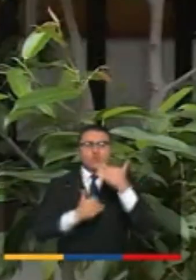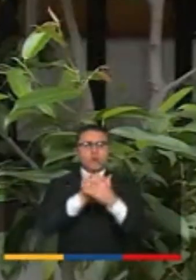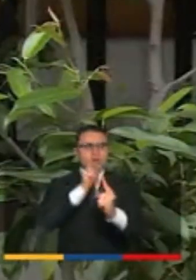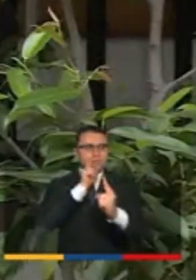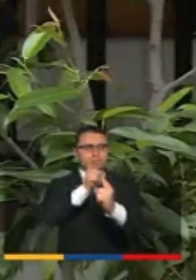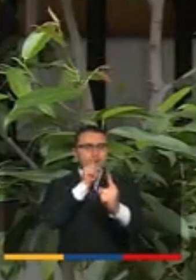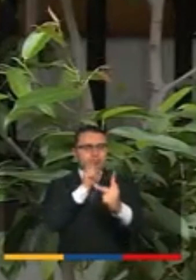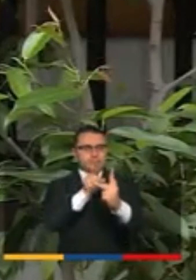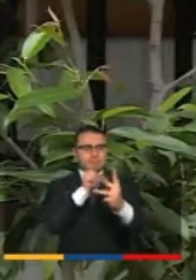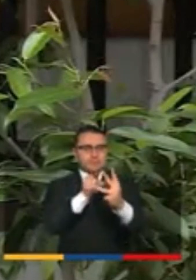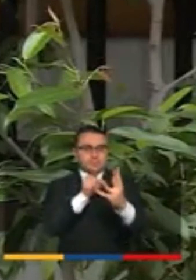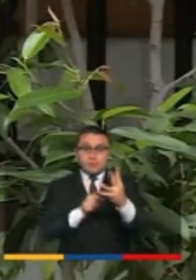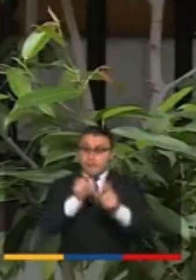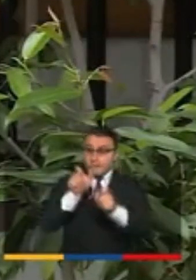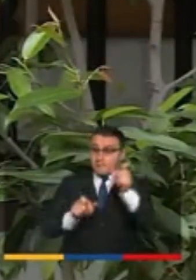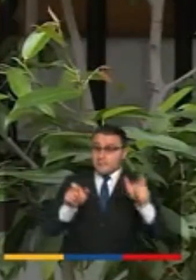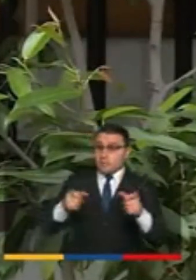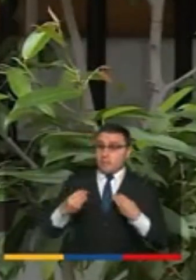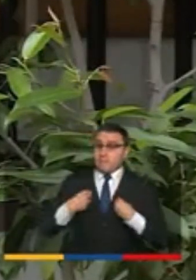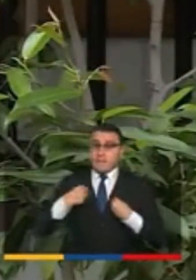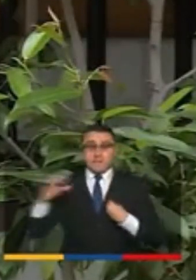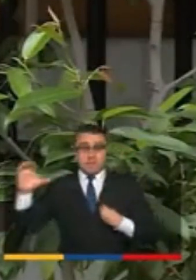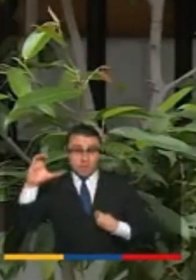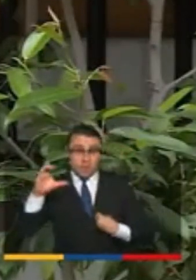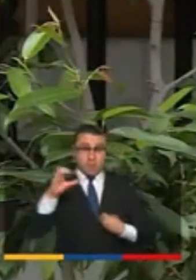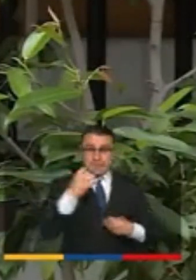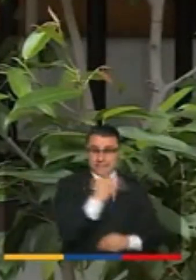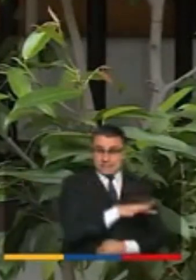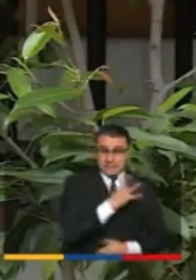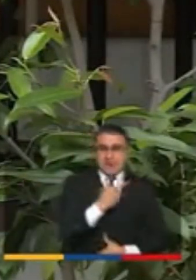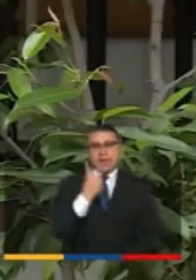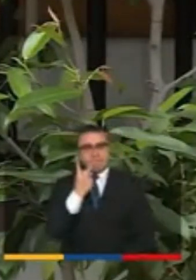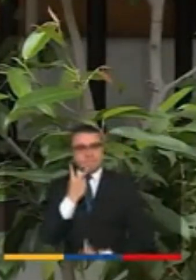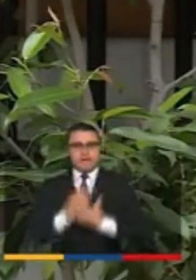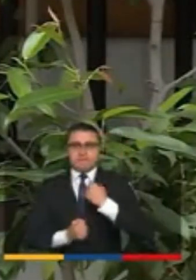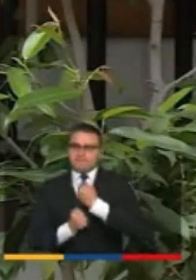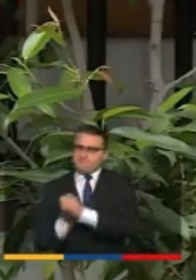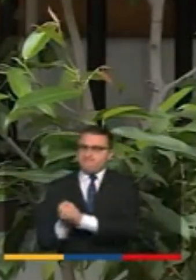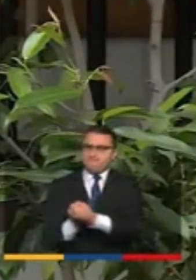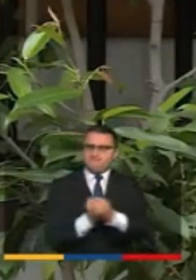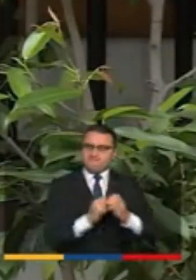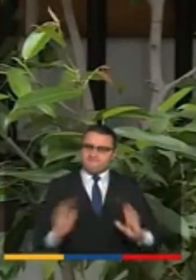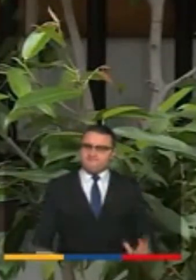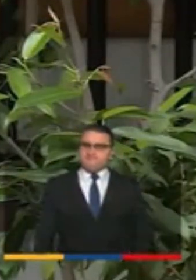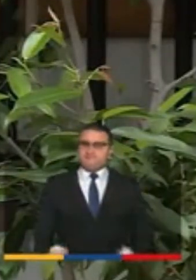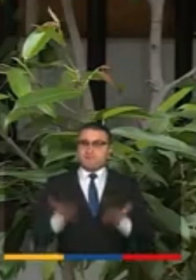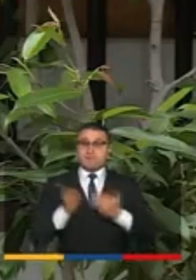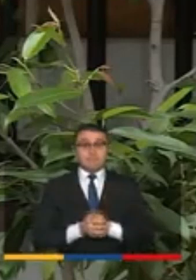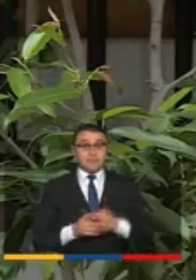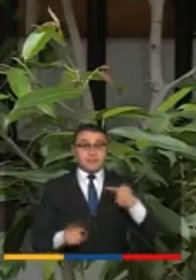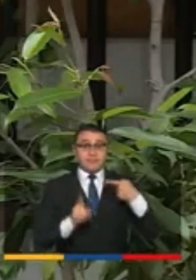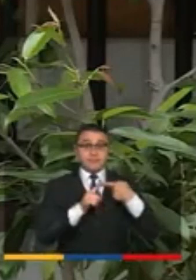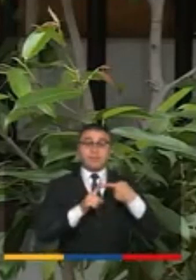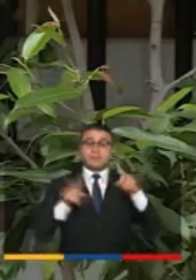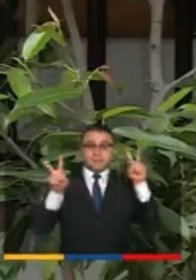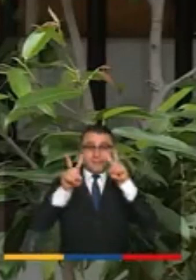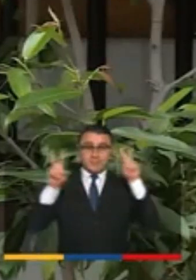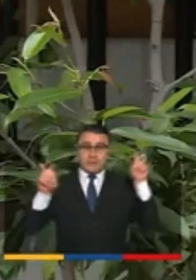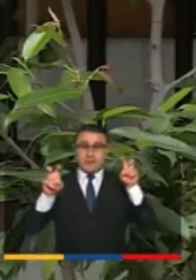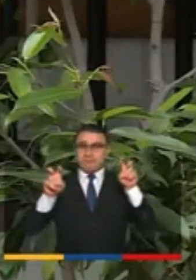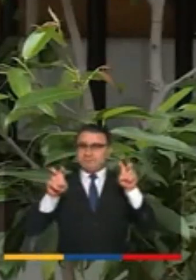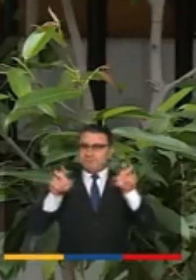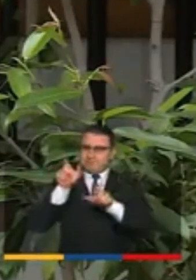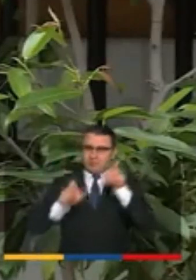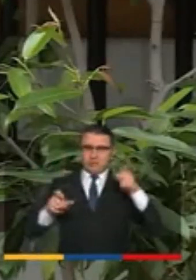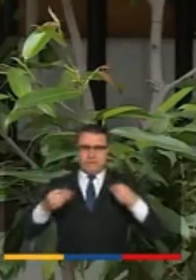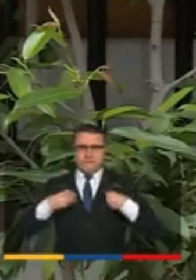de las personas que viven en nuestros países. En primer lugar, con el objetivo de ordenar la situación migratoria en nuestras patrias,